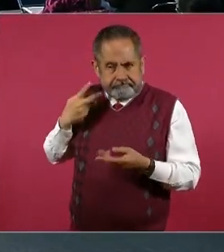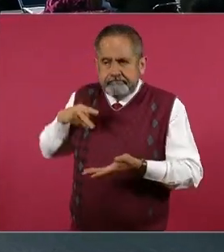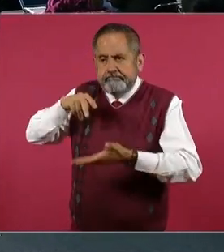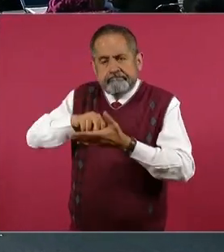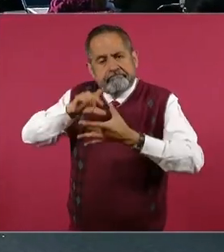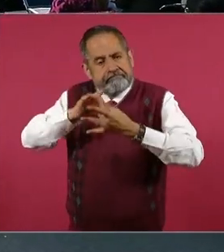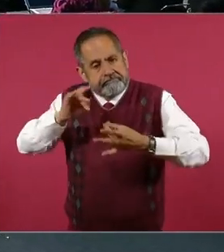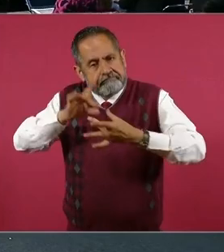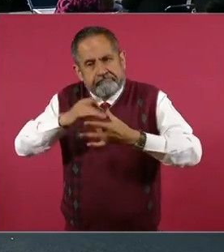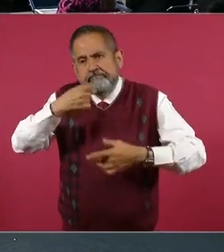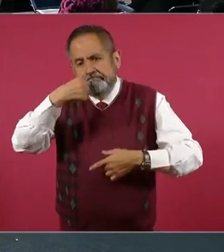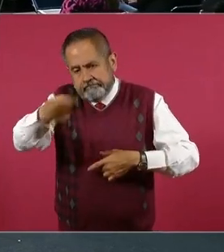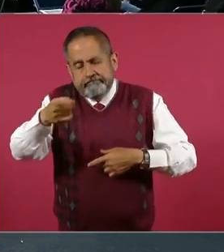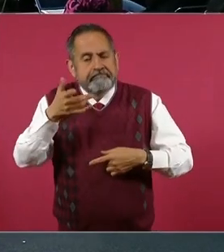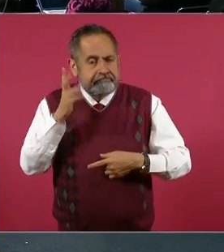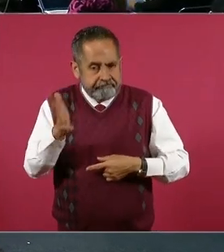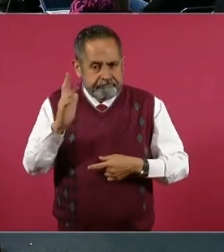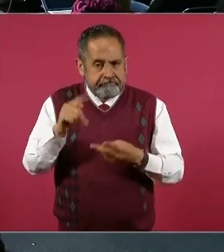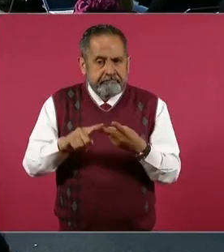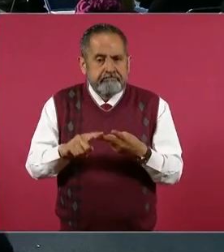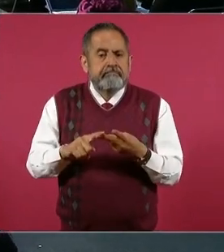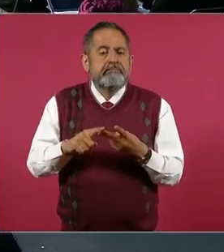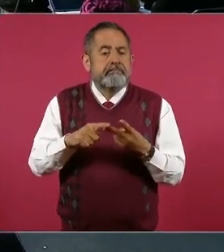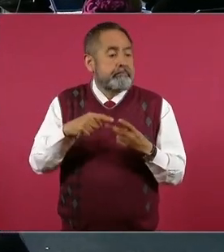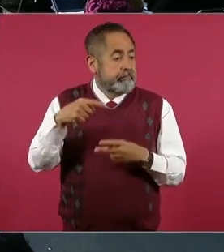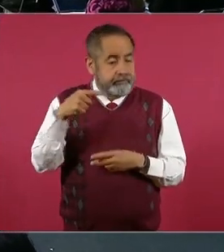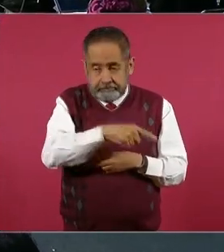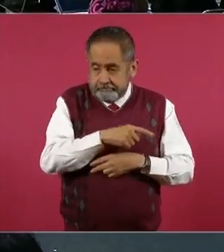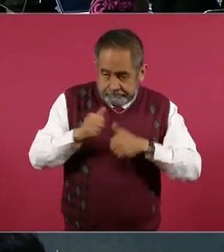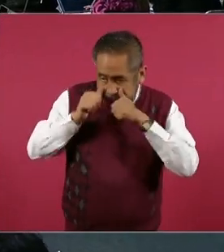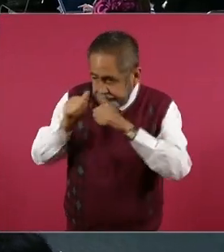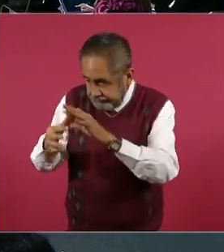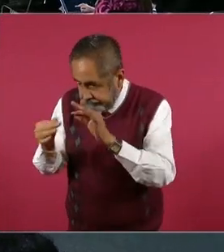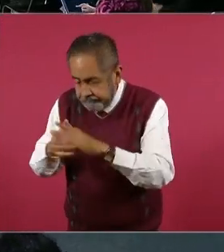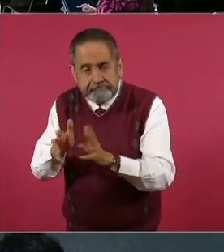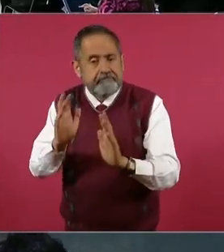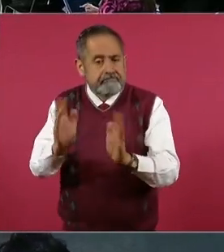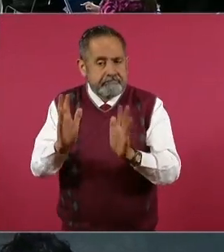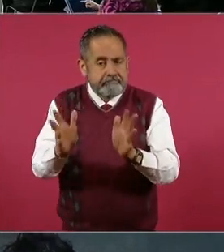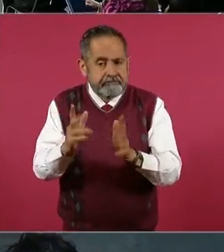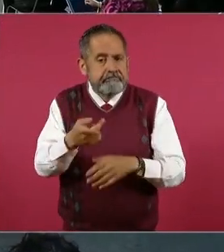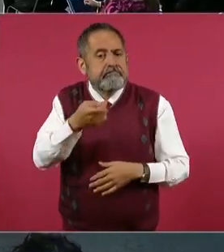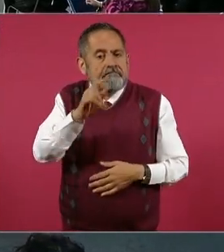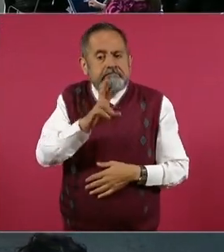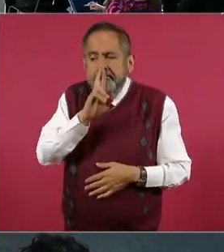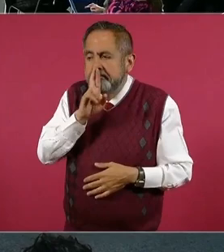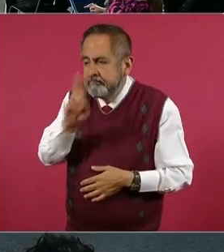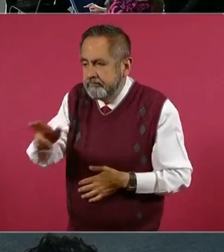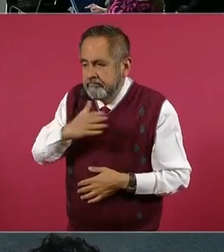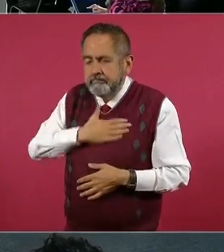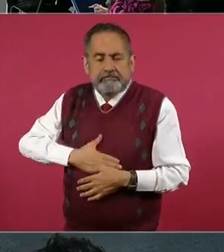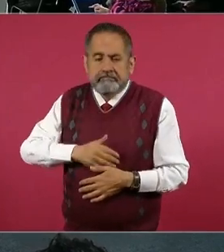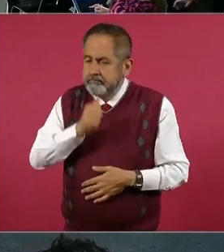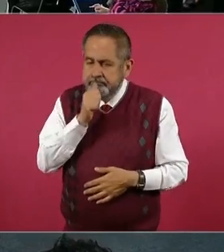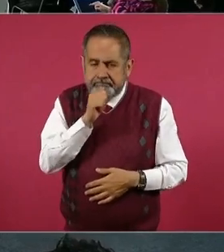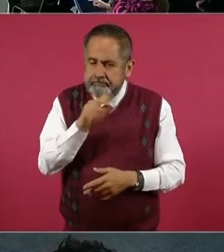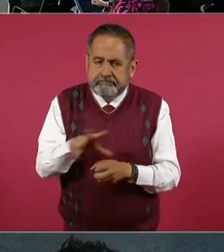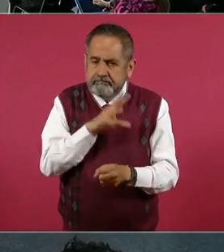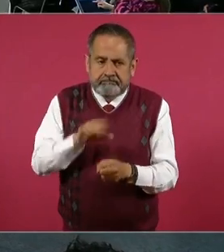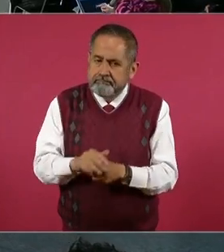expusimos en esta tribuna, ya hubo una atención, sin embargo, no hay una justicia aún